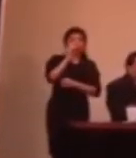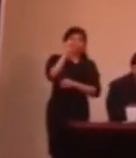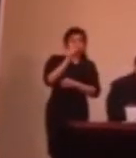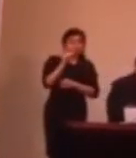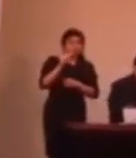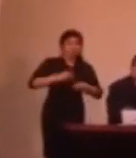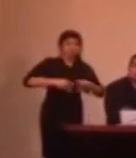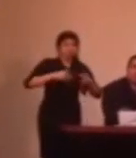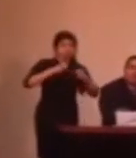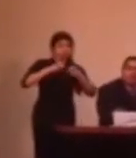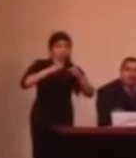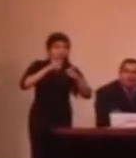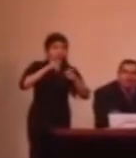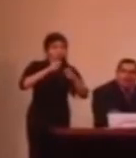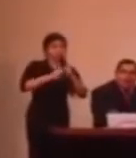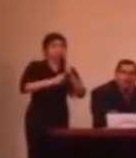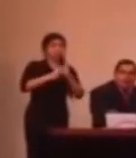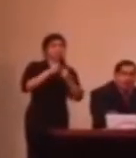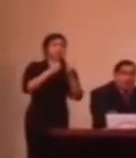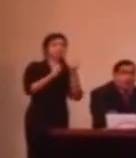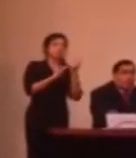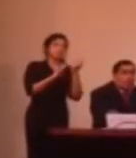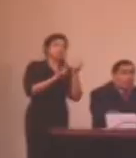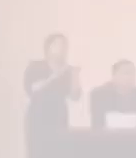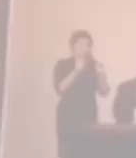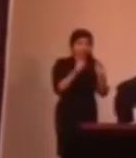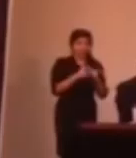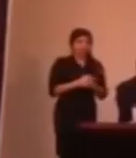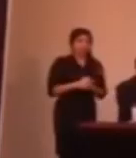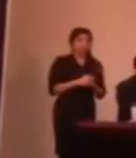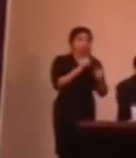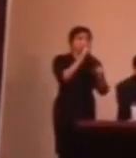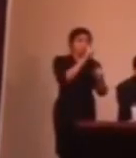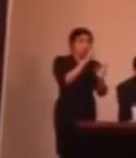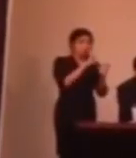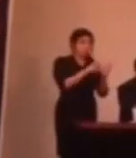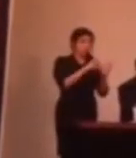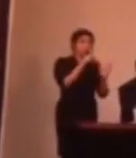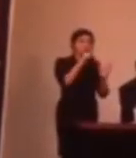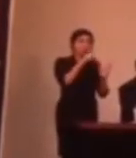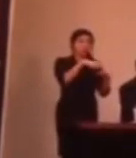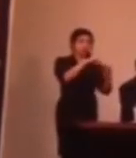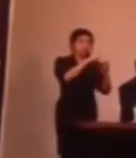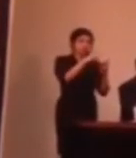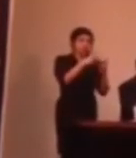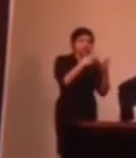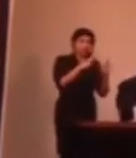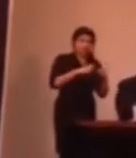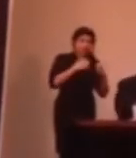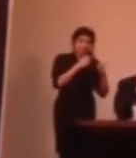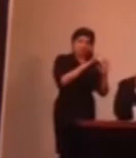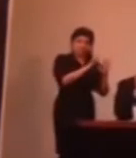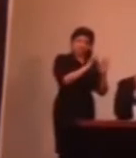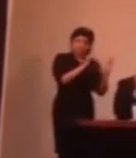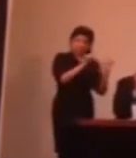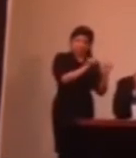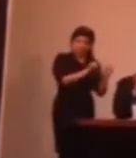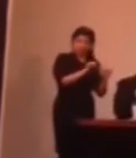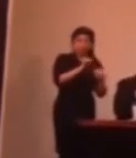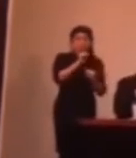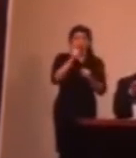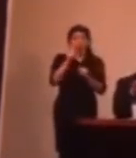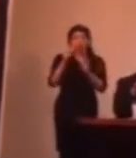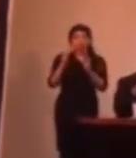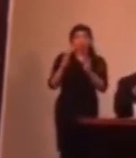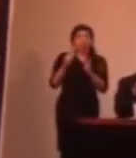mil millones entre 2014 y 2015. Una es el no ocupar plazas vacantes que ya existen y la otra está en